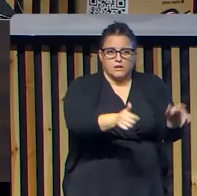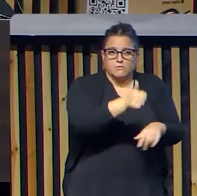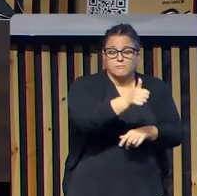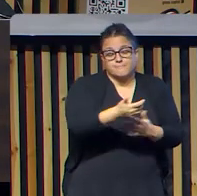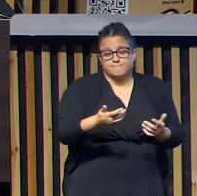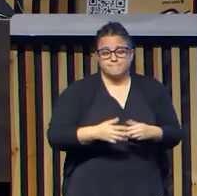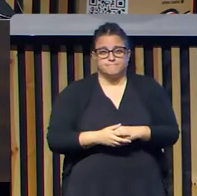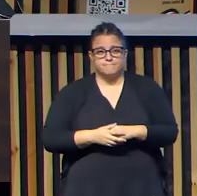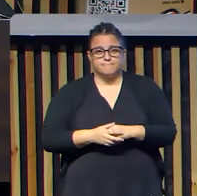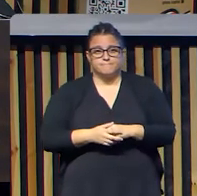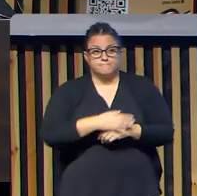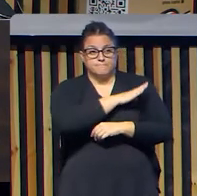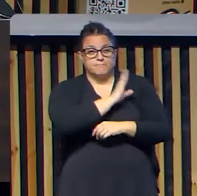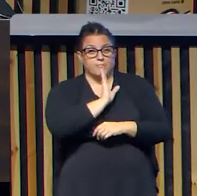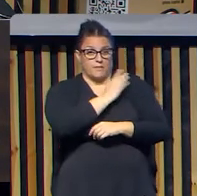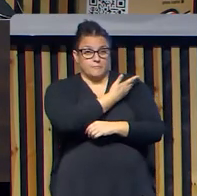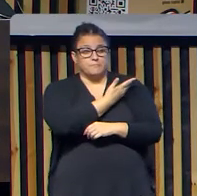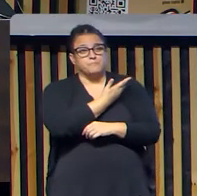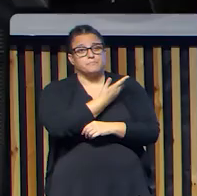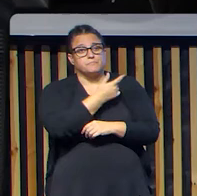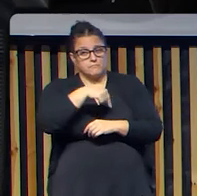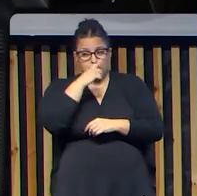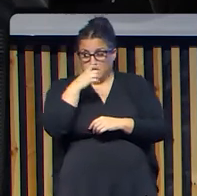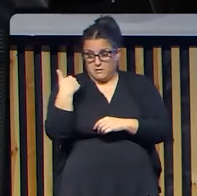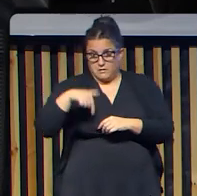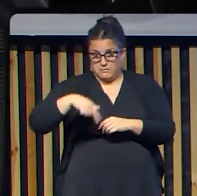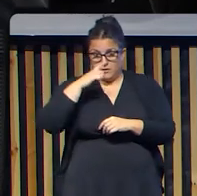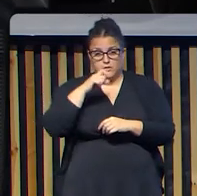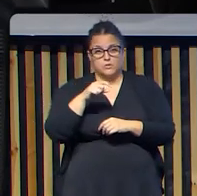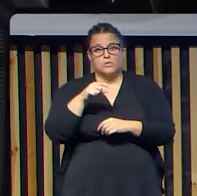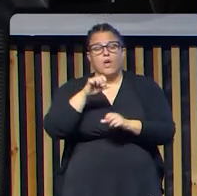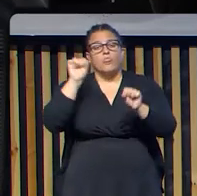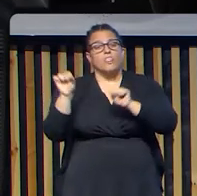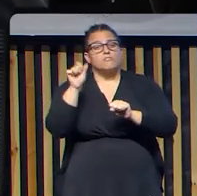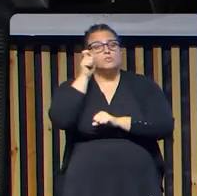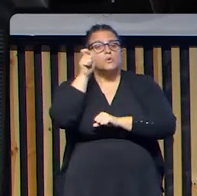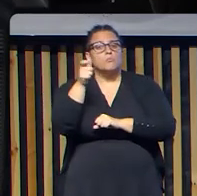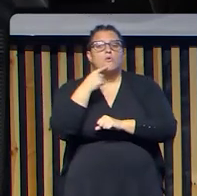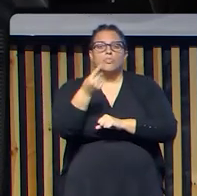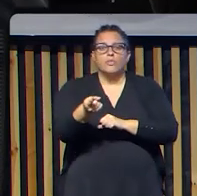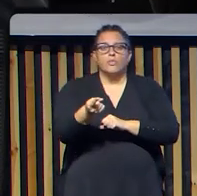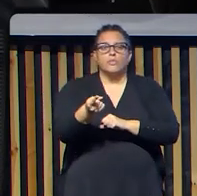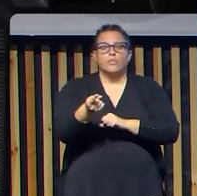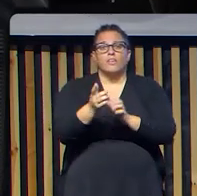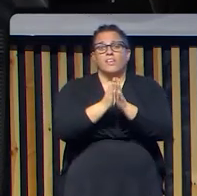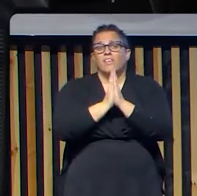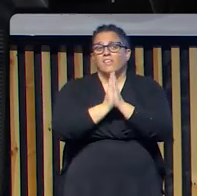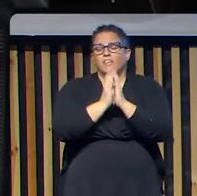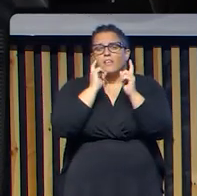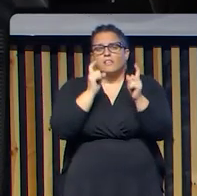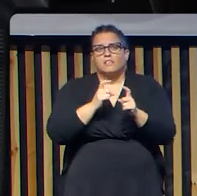nos dice ya mucho más recientemente de este año el defensor del pueblo dice que procuren a mayor